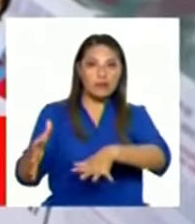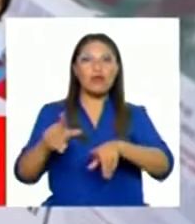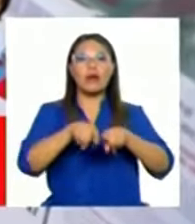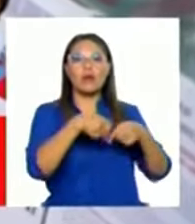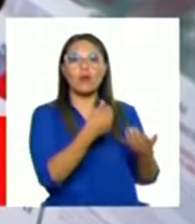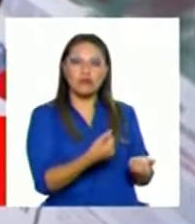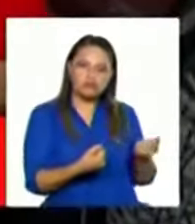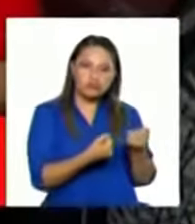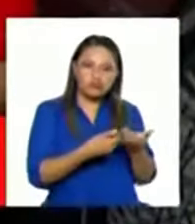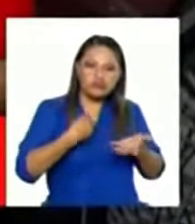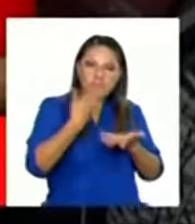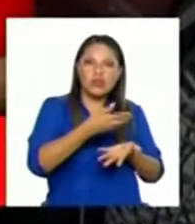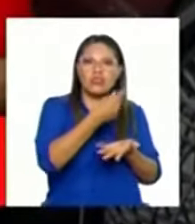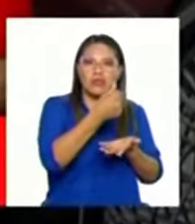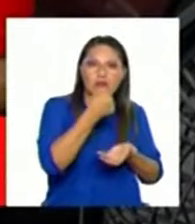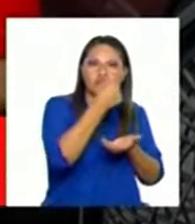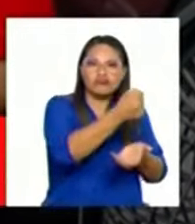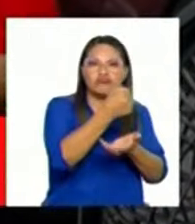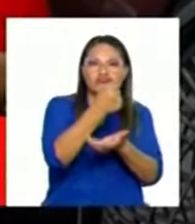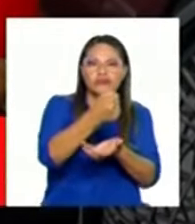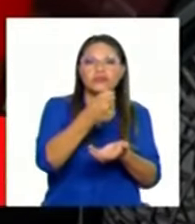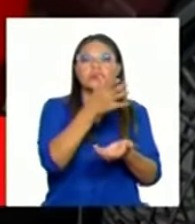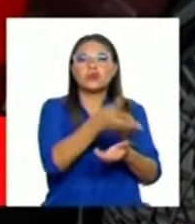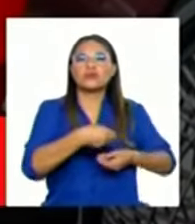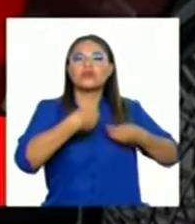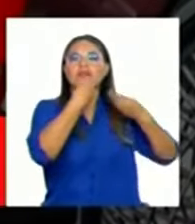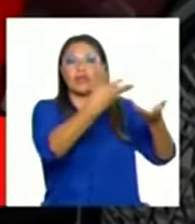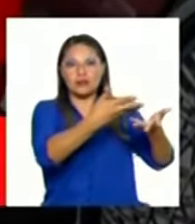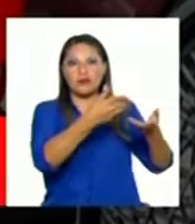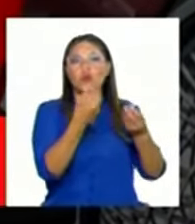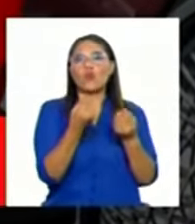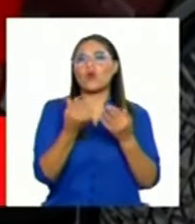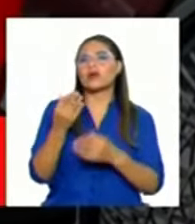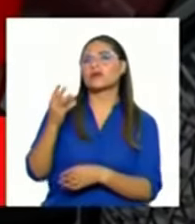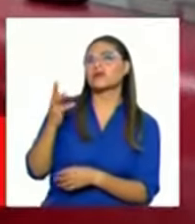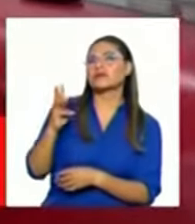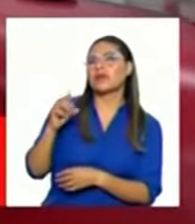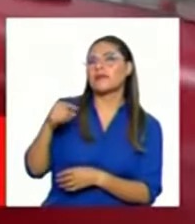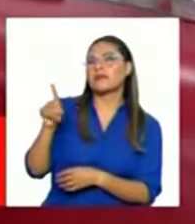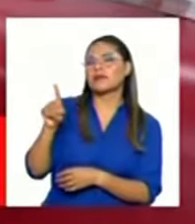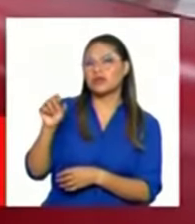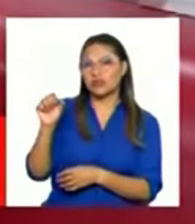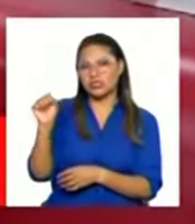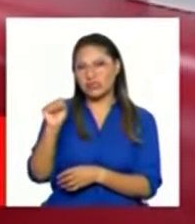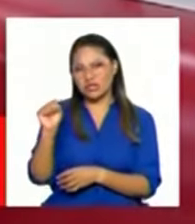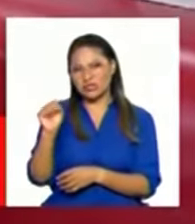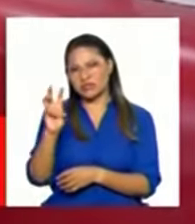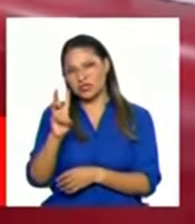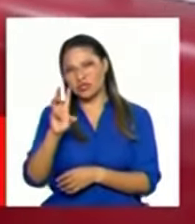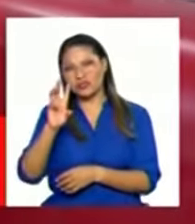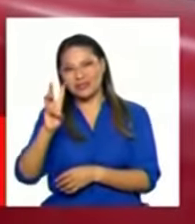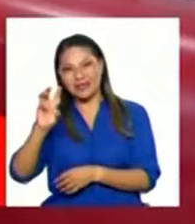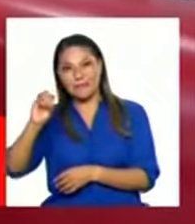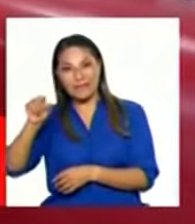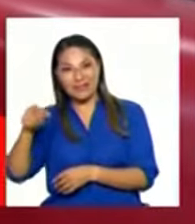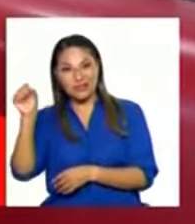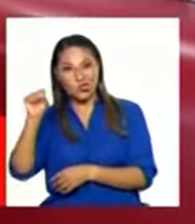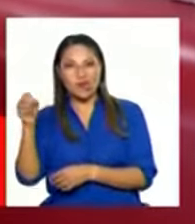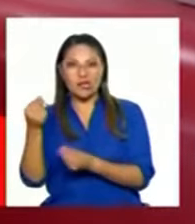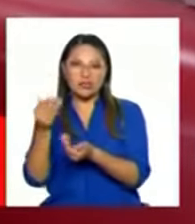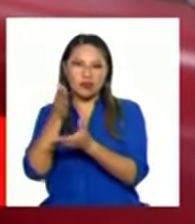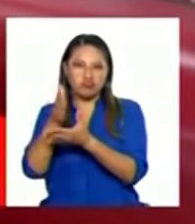campaña agrícola 2023-2024. Las indemnizaciones ascienden a 6.660.000 soles. El